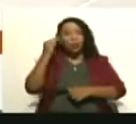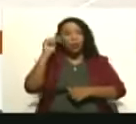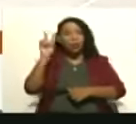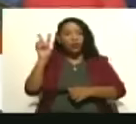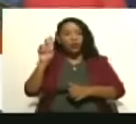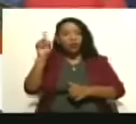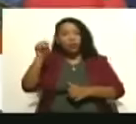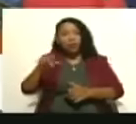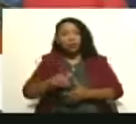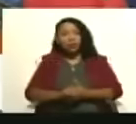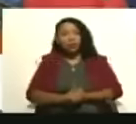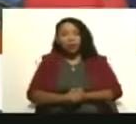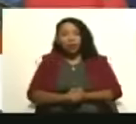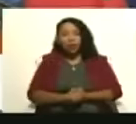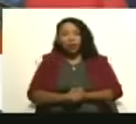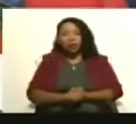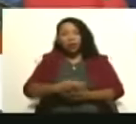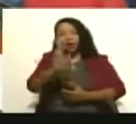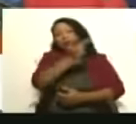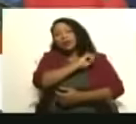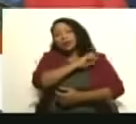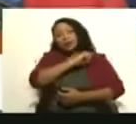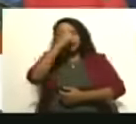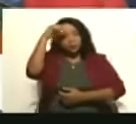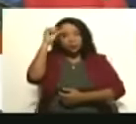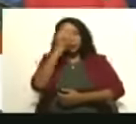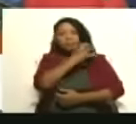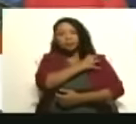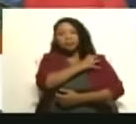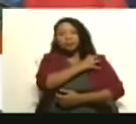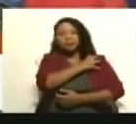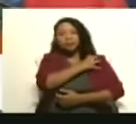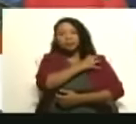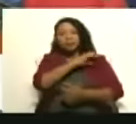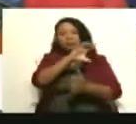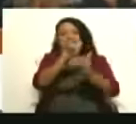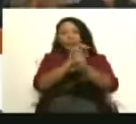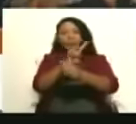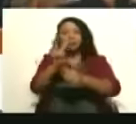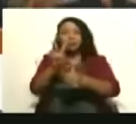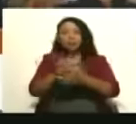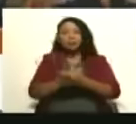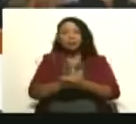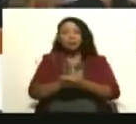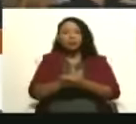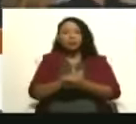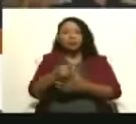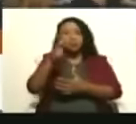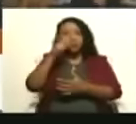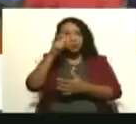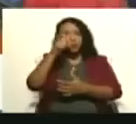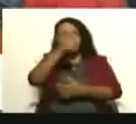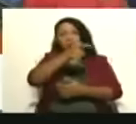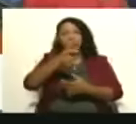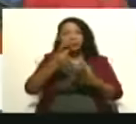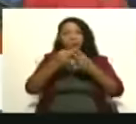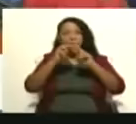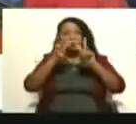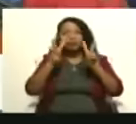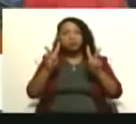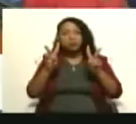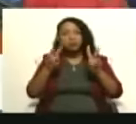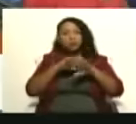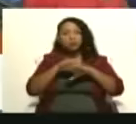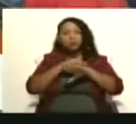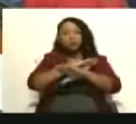querido compañero, almirante en jefe Remigio Ceballos Hichazo, vicepresidente sectorial de Seguridad Ciudadana y Paz y ministro del